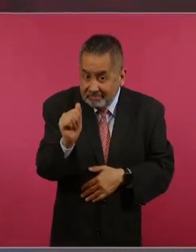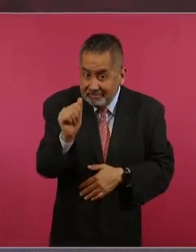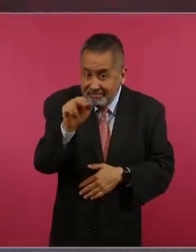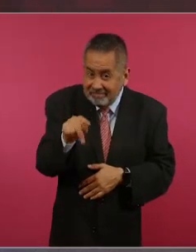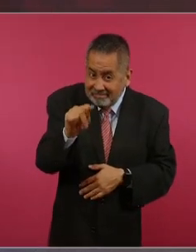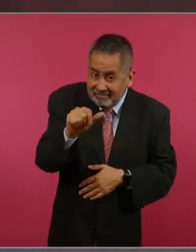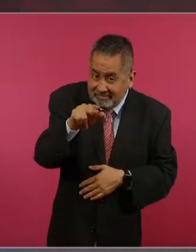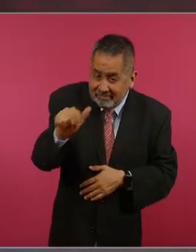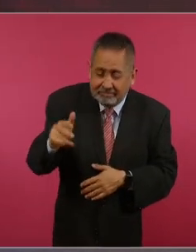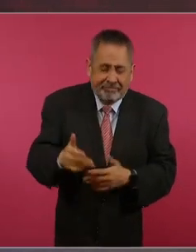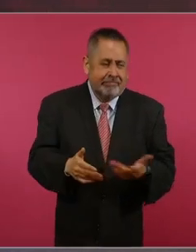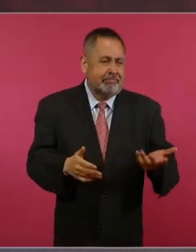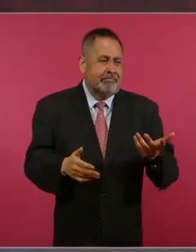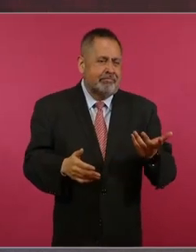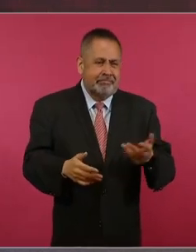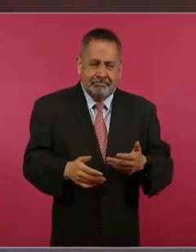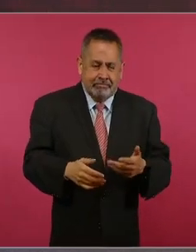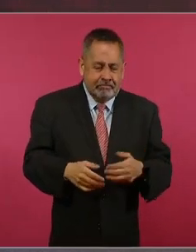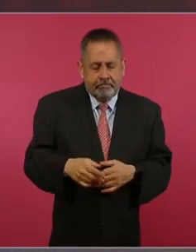Hay que seguir